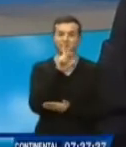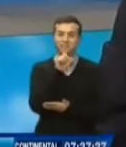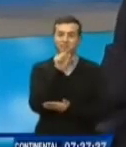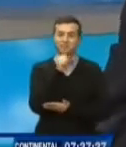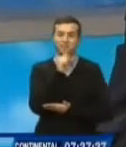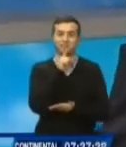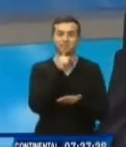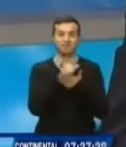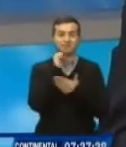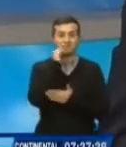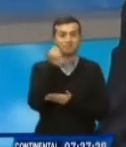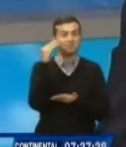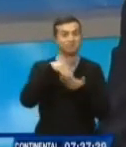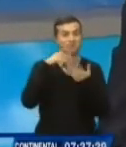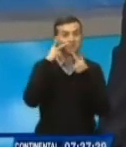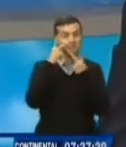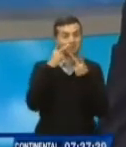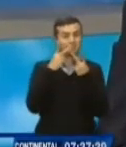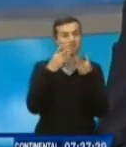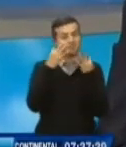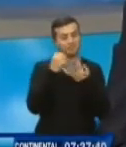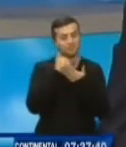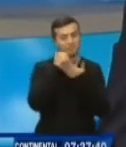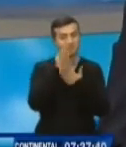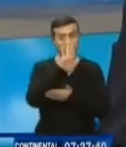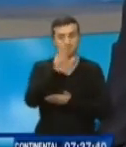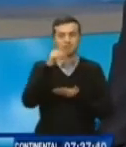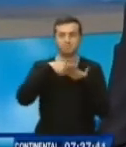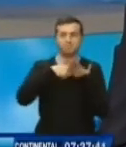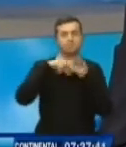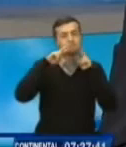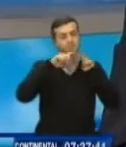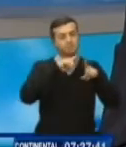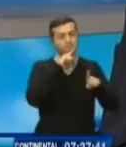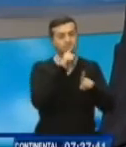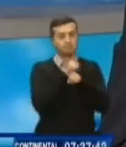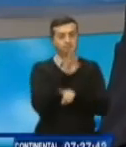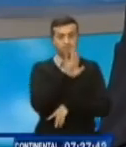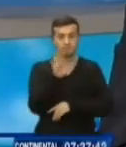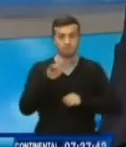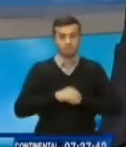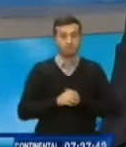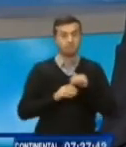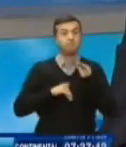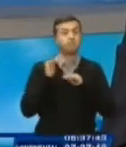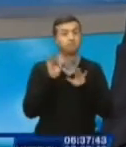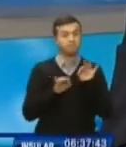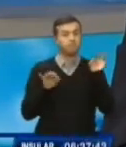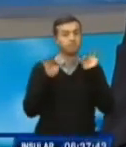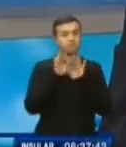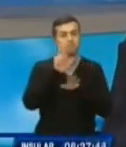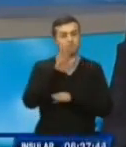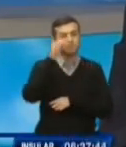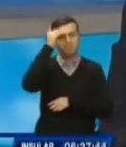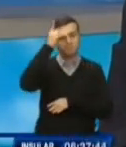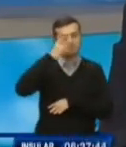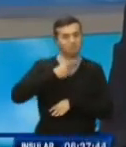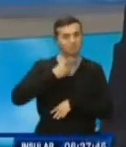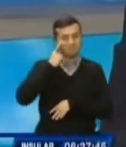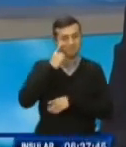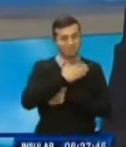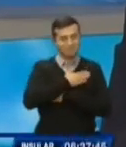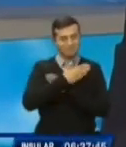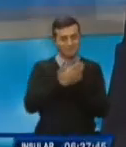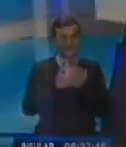cal yo los espero el día mañana insumos para su análisis para su investigación y sobre todo para su conclusión un fuerte